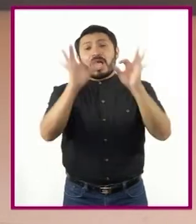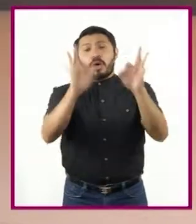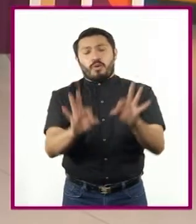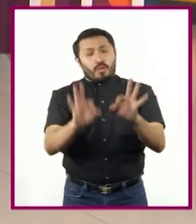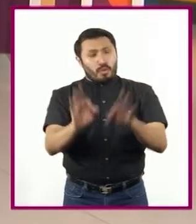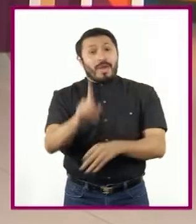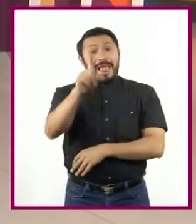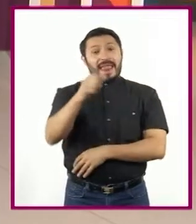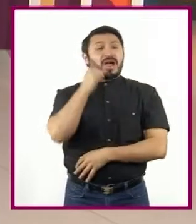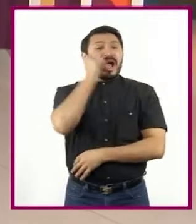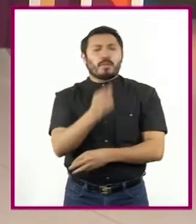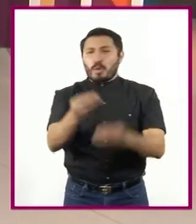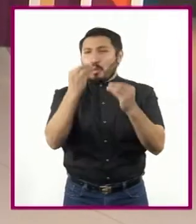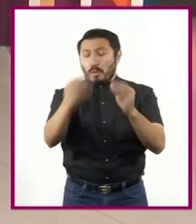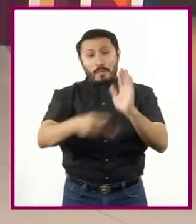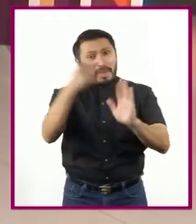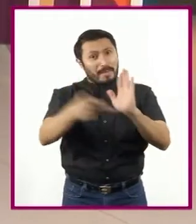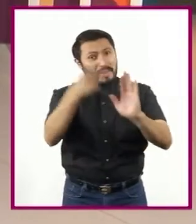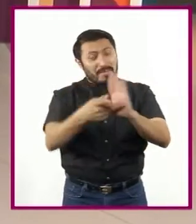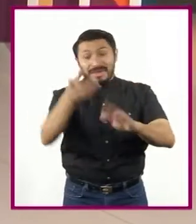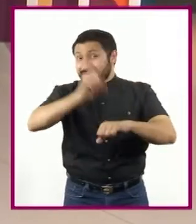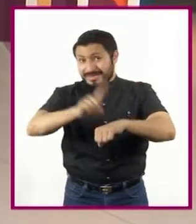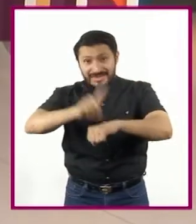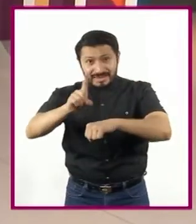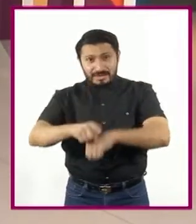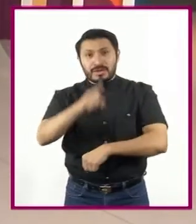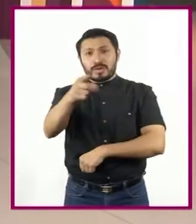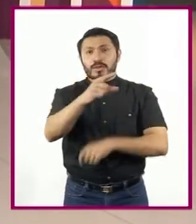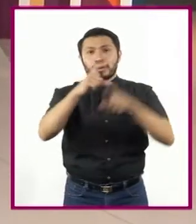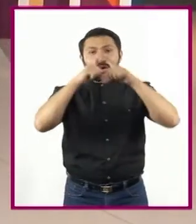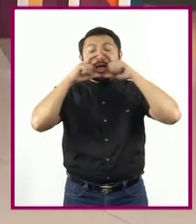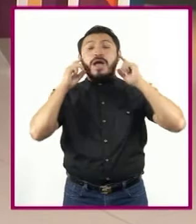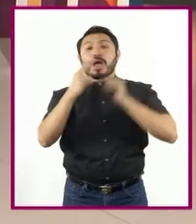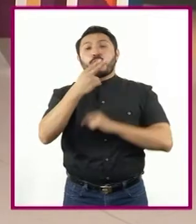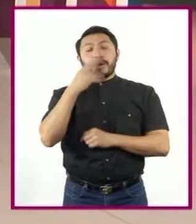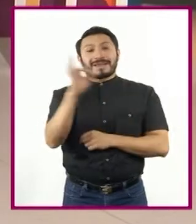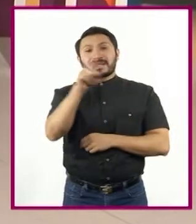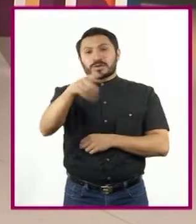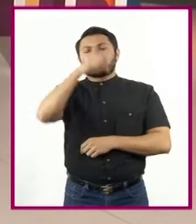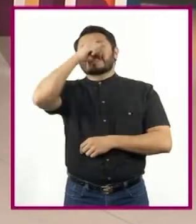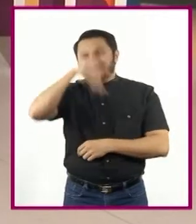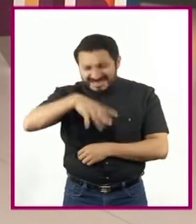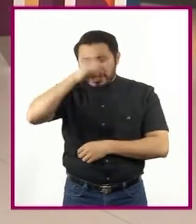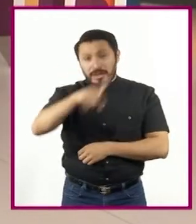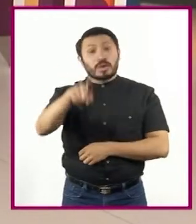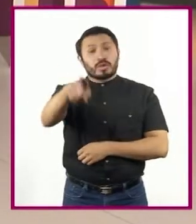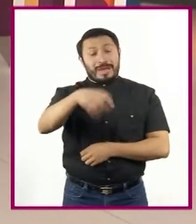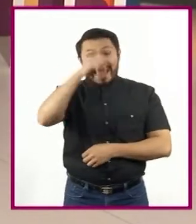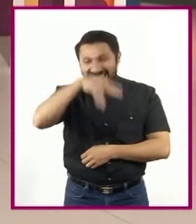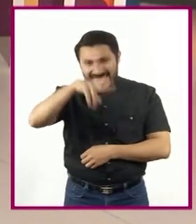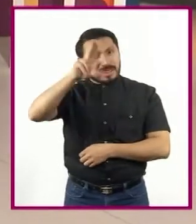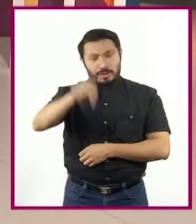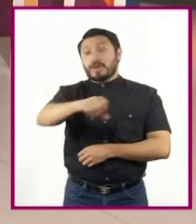al día. Usen cubrebocas. Si estornudan, hagan el estornudo de etiqueta.